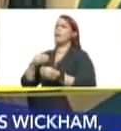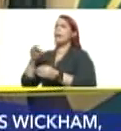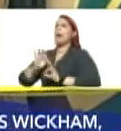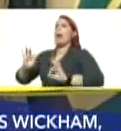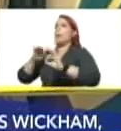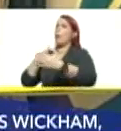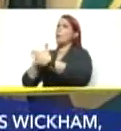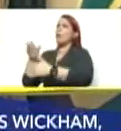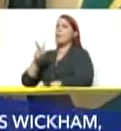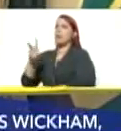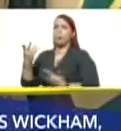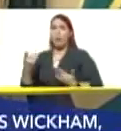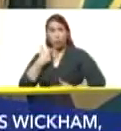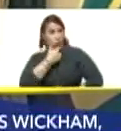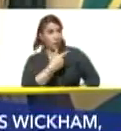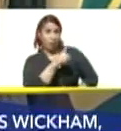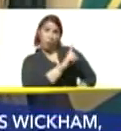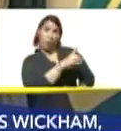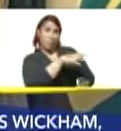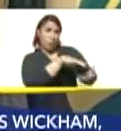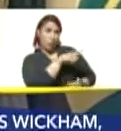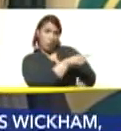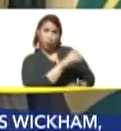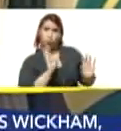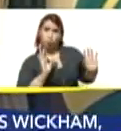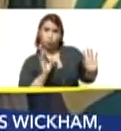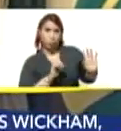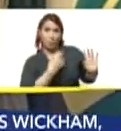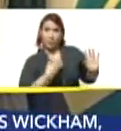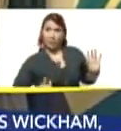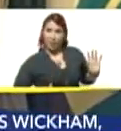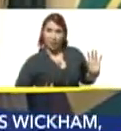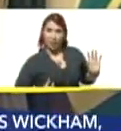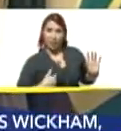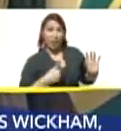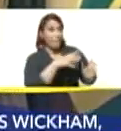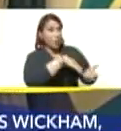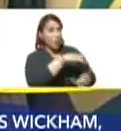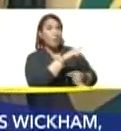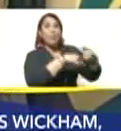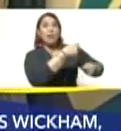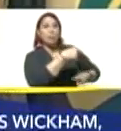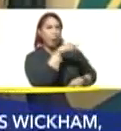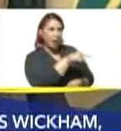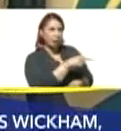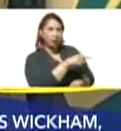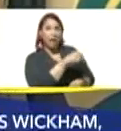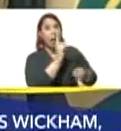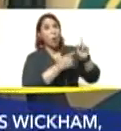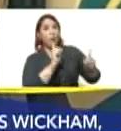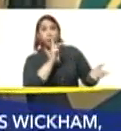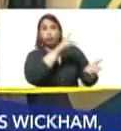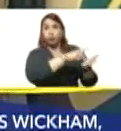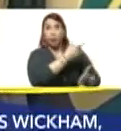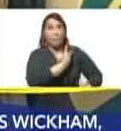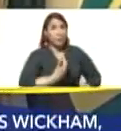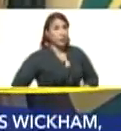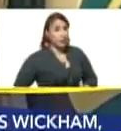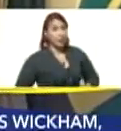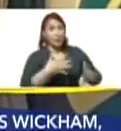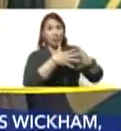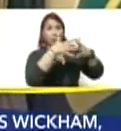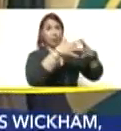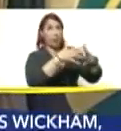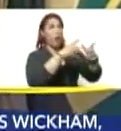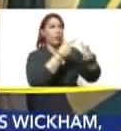Venezuela. Yo le dije, el problema no es usted, presidente. El problema es que después de usted puede venir un loco y el decreto de usted le